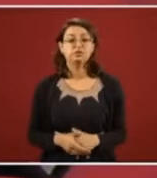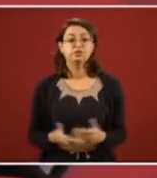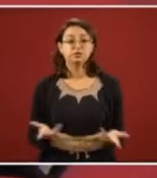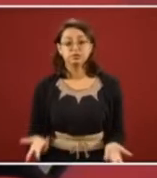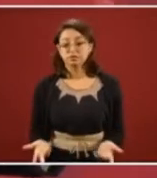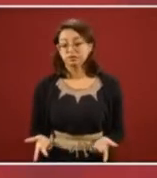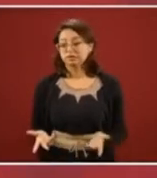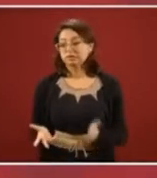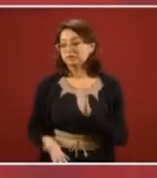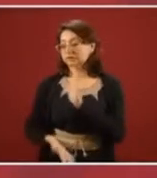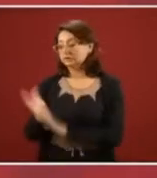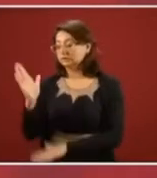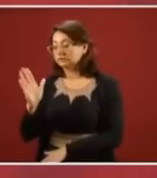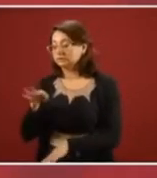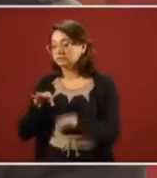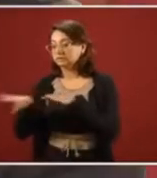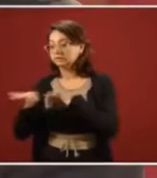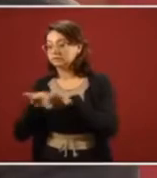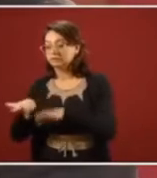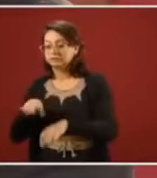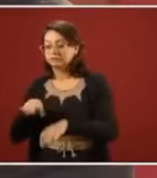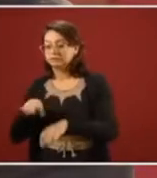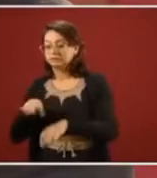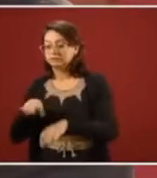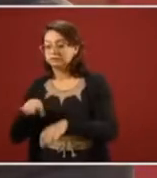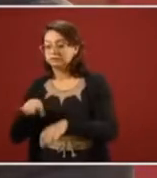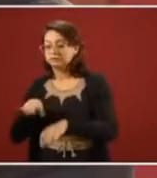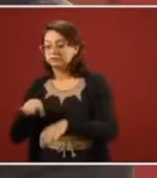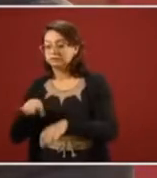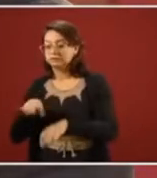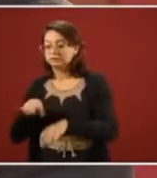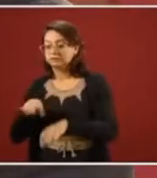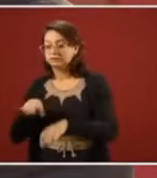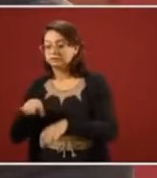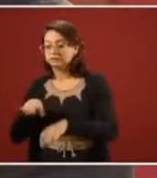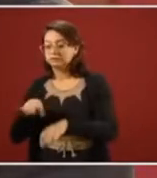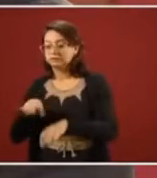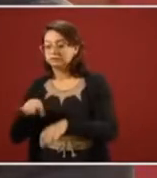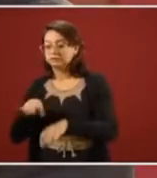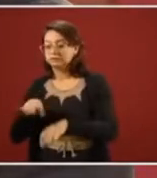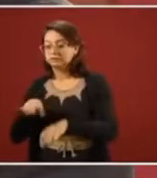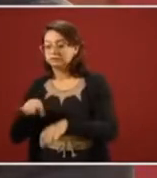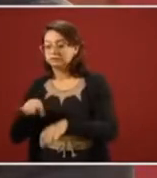se puede comer menos es más